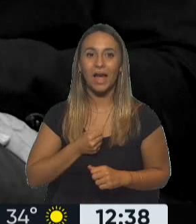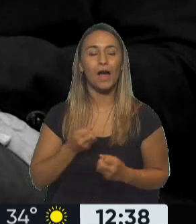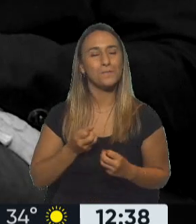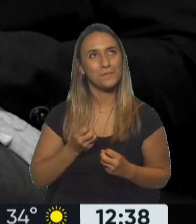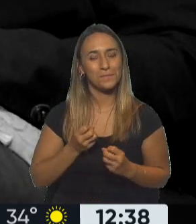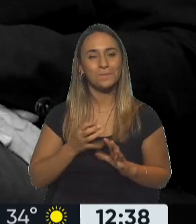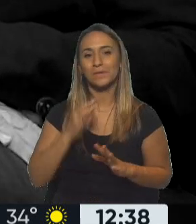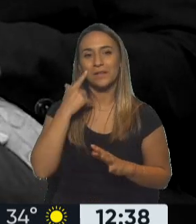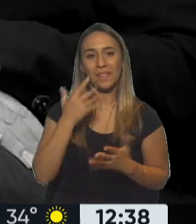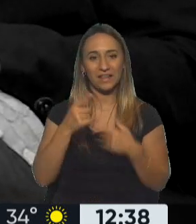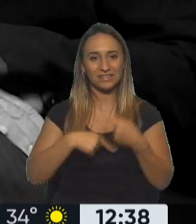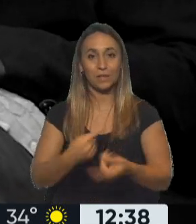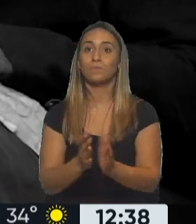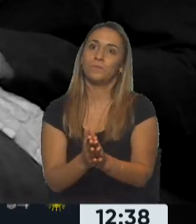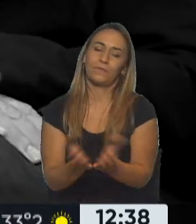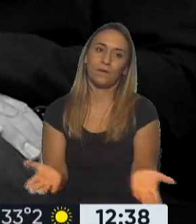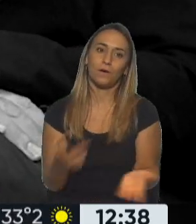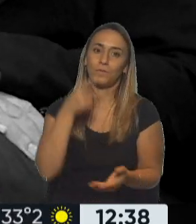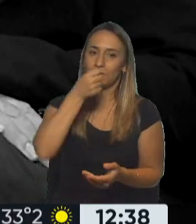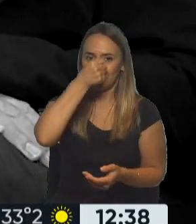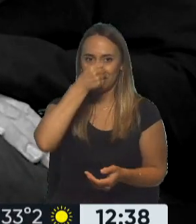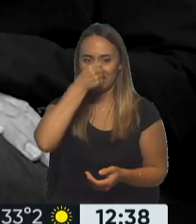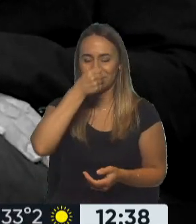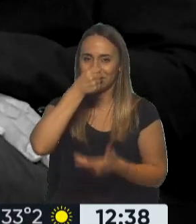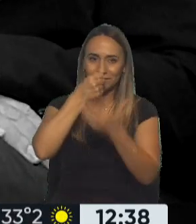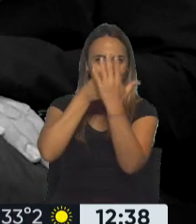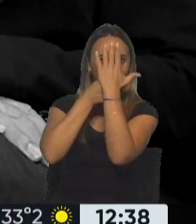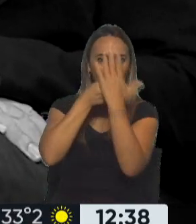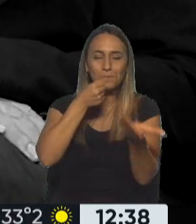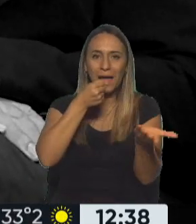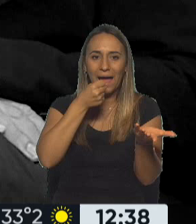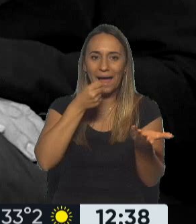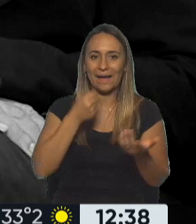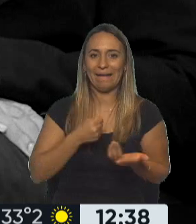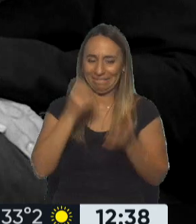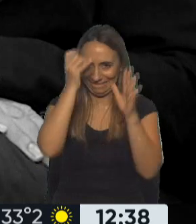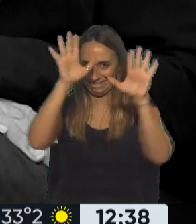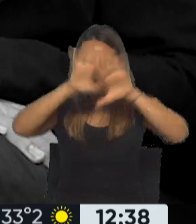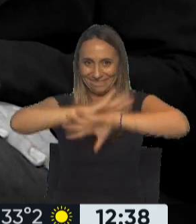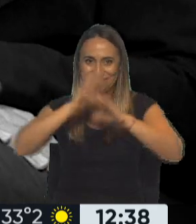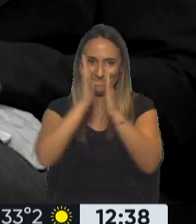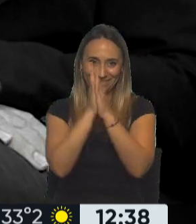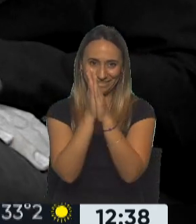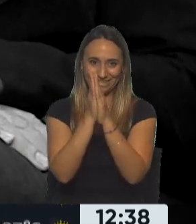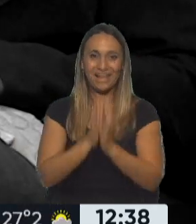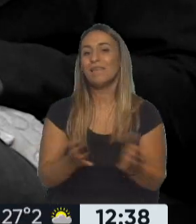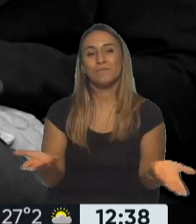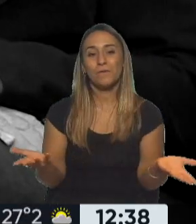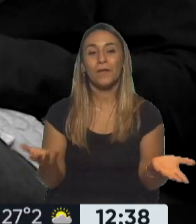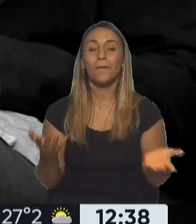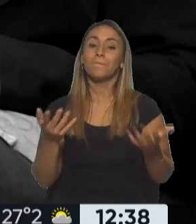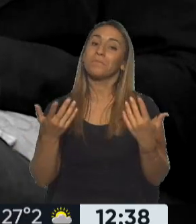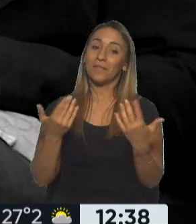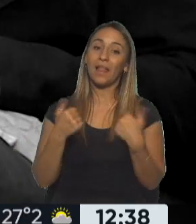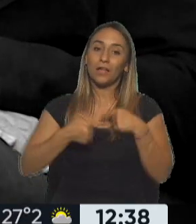bien. Ahí va, vamos. No, Charlie, por favor, yo trataba de tapar un poco. ¿Qué haces? Me estaba funcionando. Me estaba funcionando, pero ya no me dejaste.